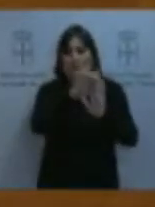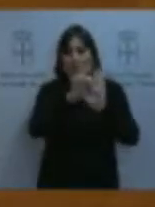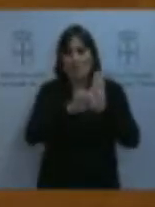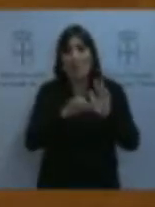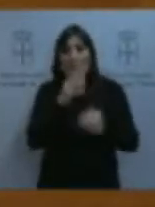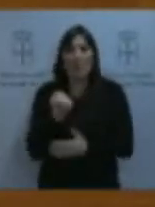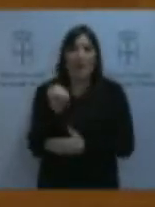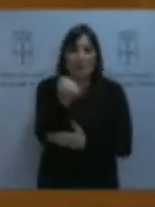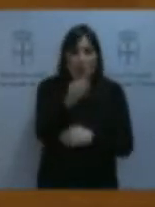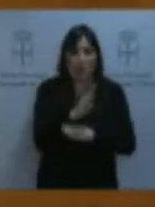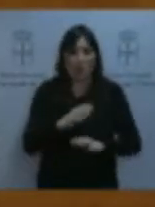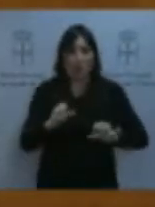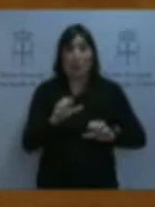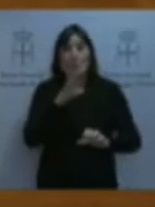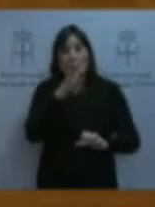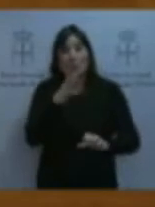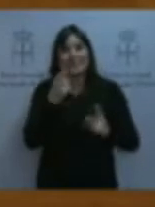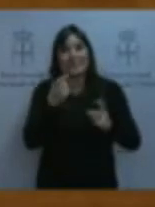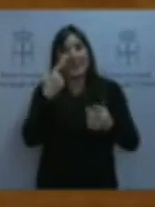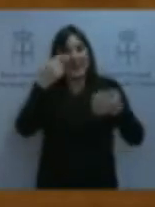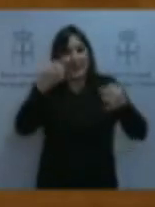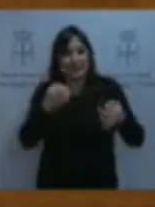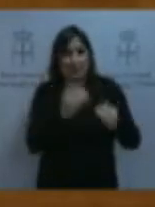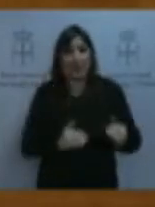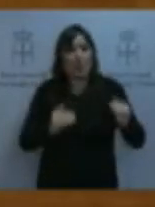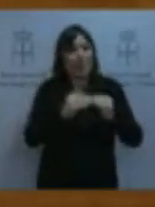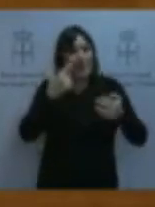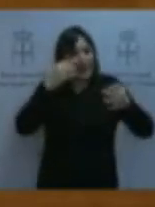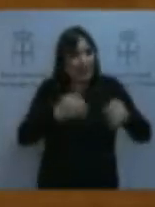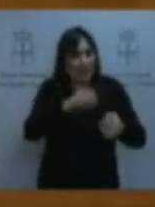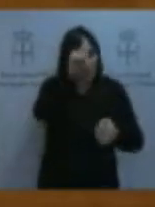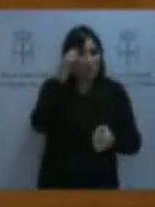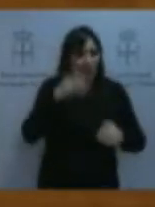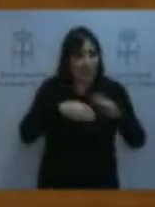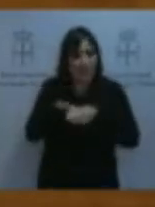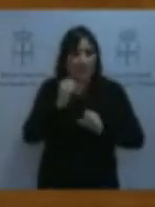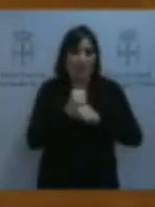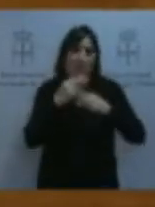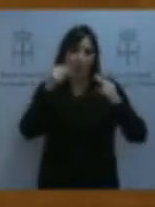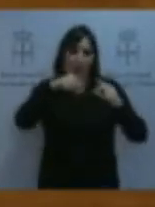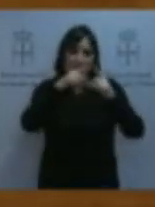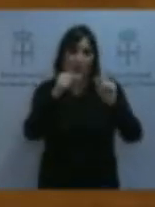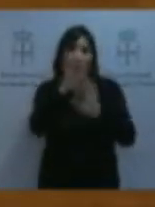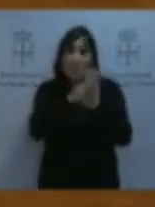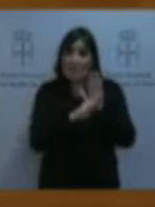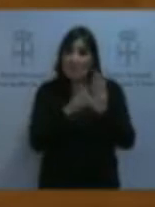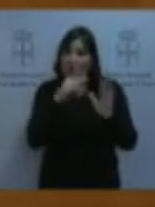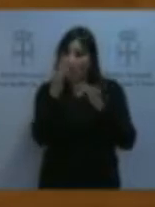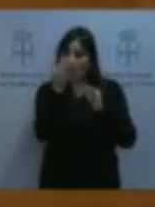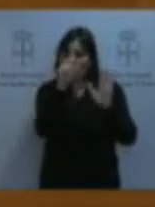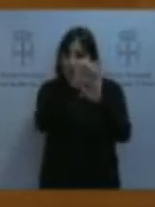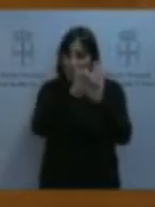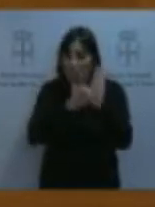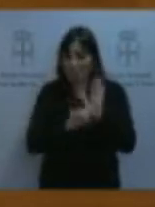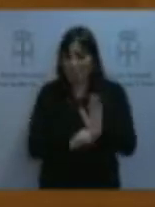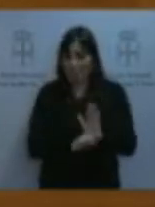la igualdad real de oportunidades en el acceso a la función pública asturiana, medidas que detallo un poco a continuación. Tiene